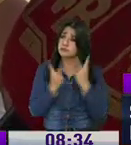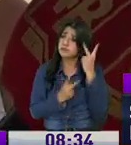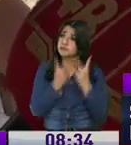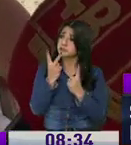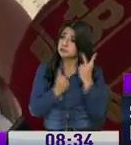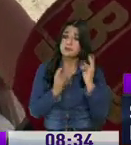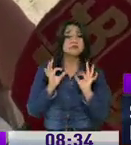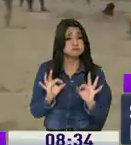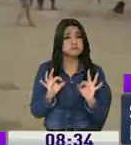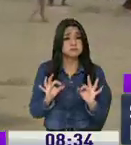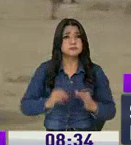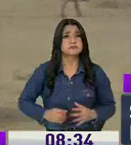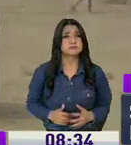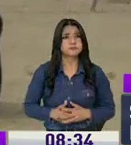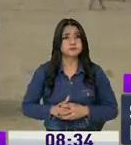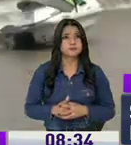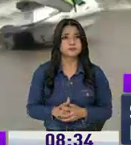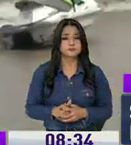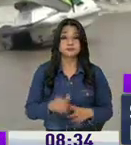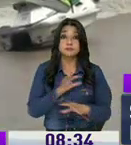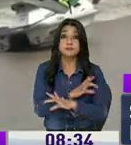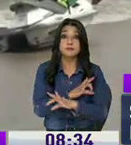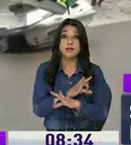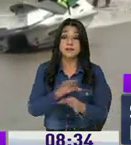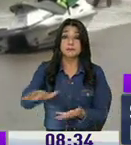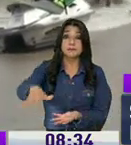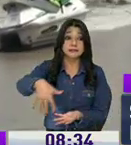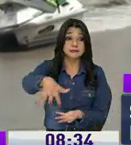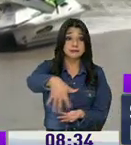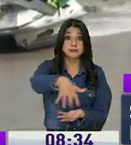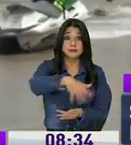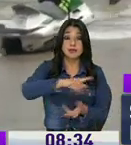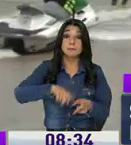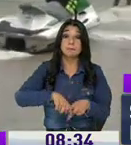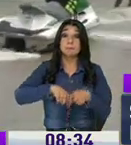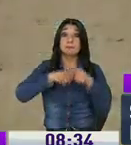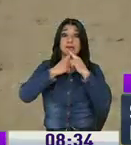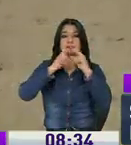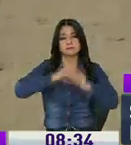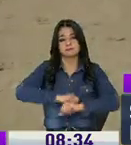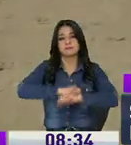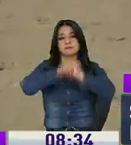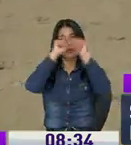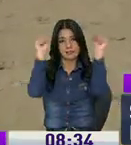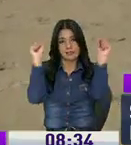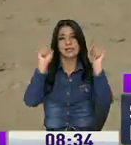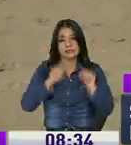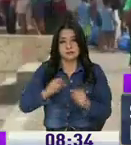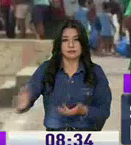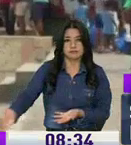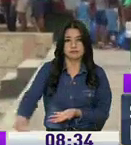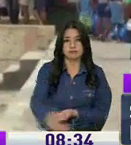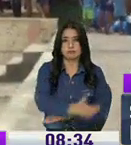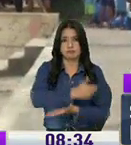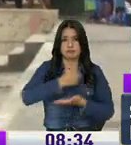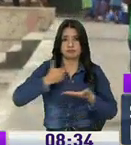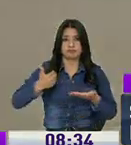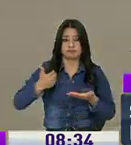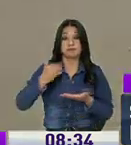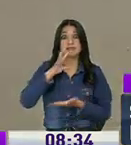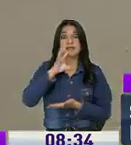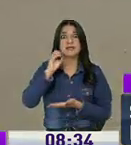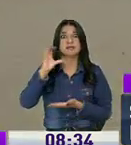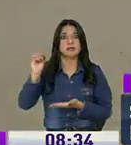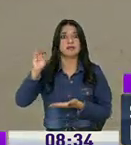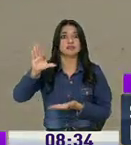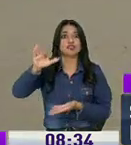está bonito todo. Los trabajos de limpieza de la playa empezaron desde muy tempranas horas. Se recolectó 5 veces más de lo que